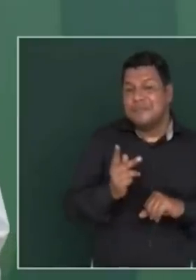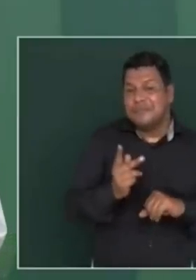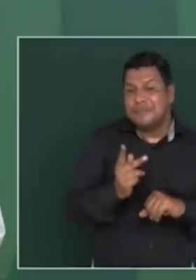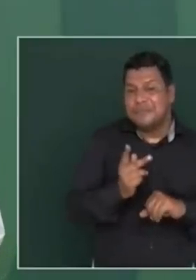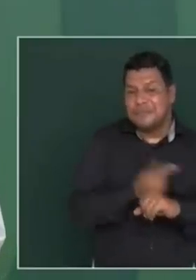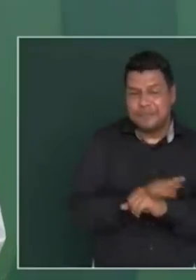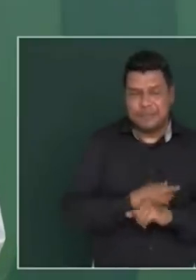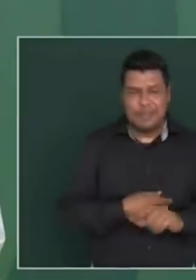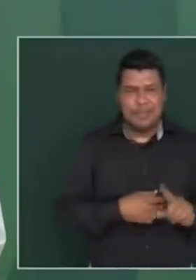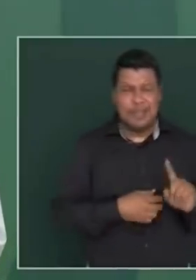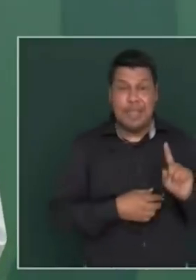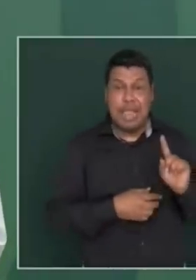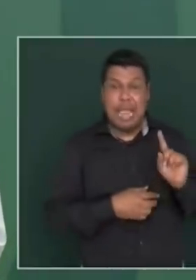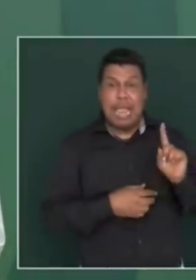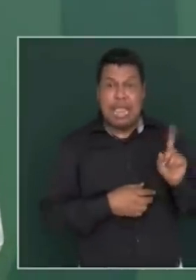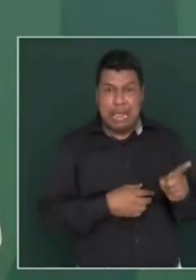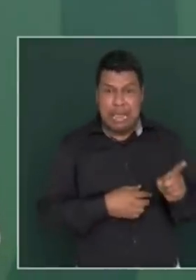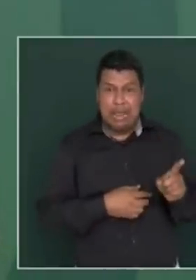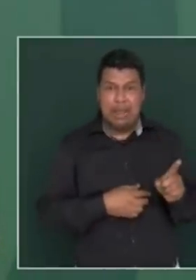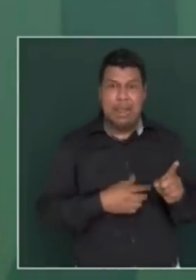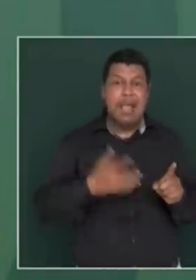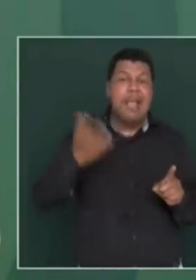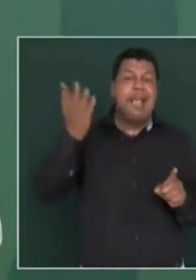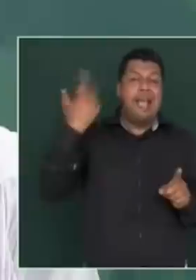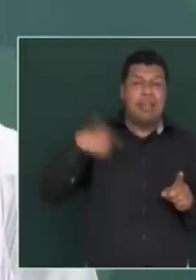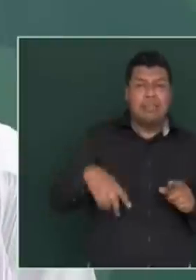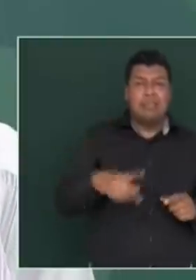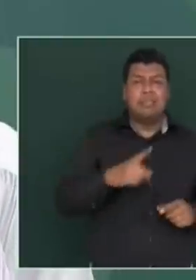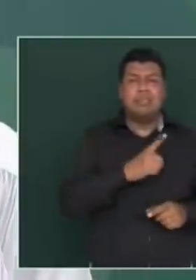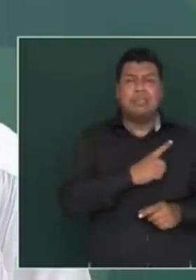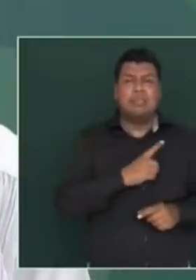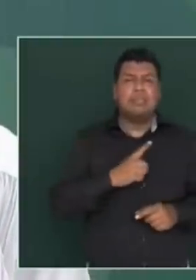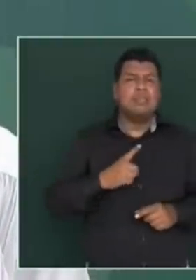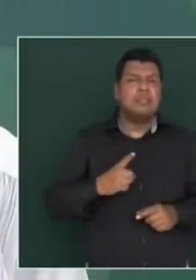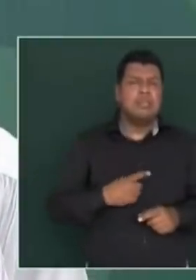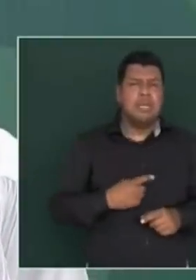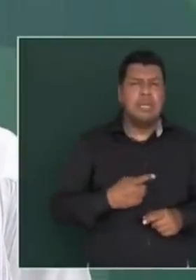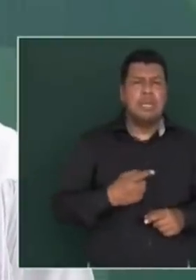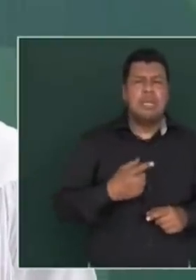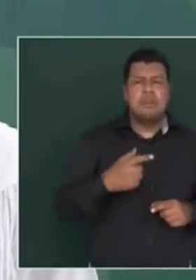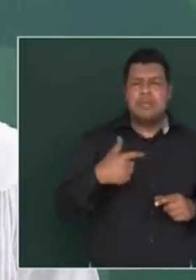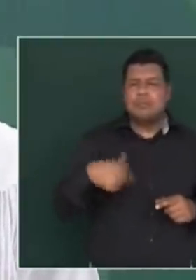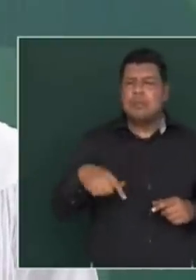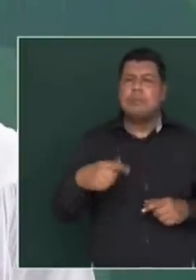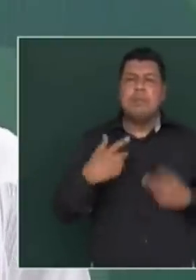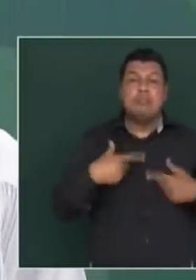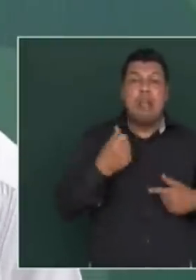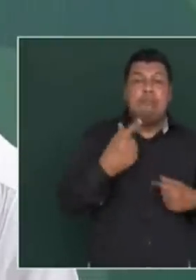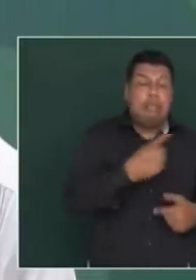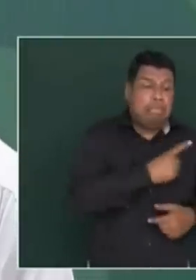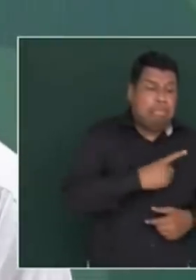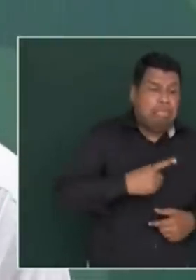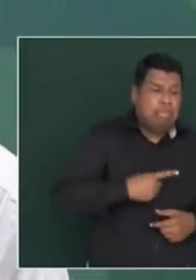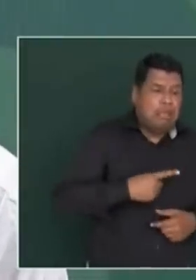el que convirtió las deudas privadas de unos cuantos en deuda pública